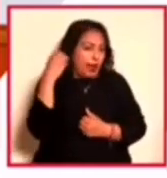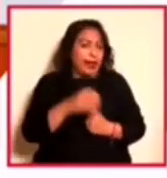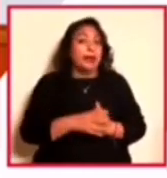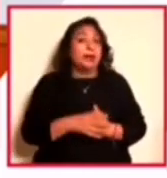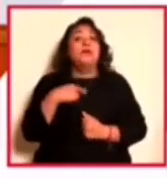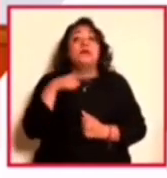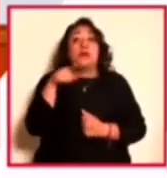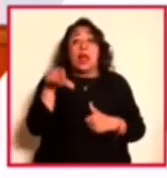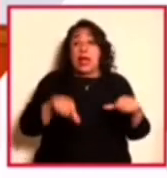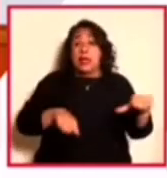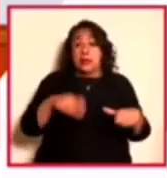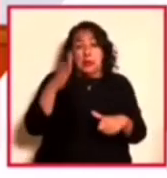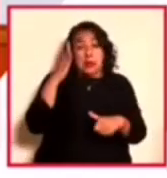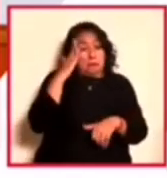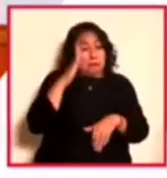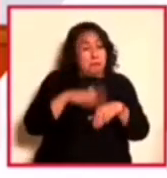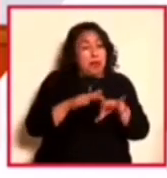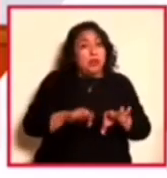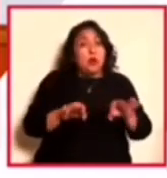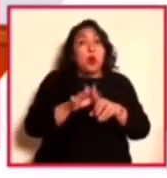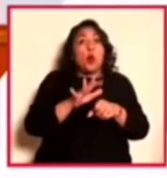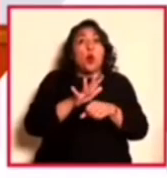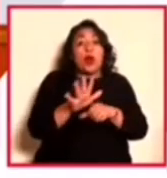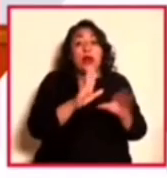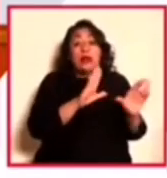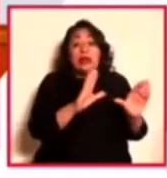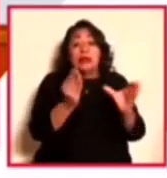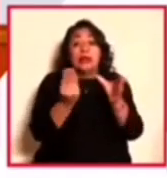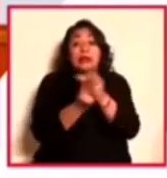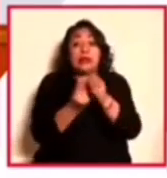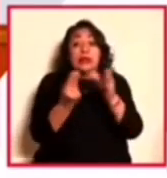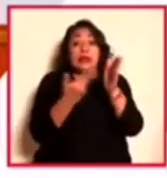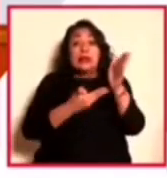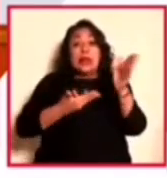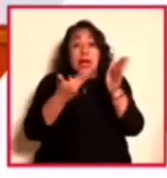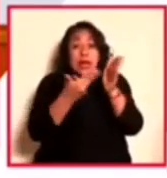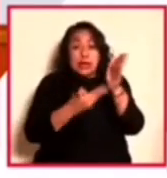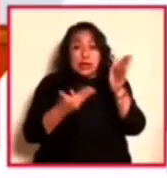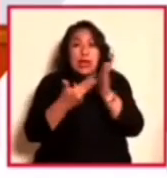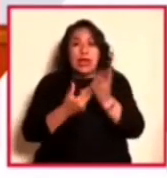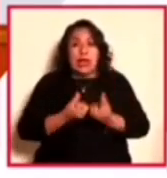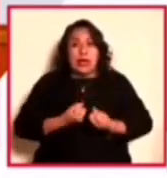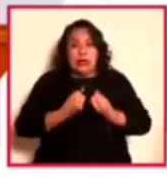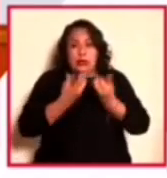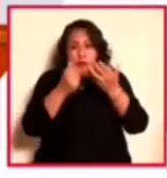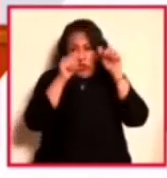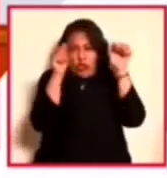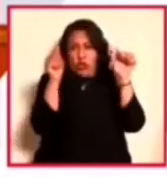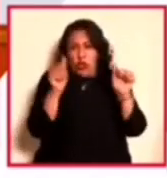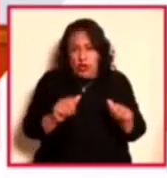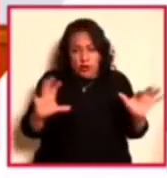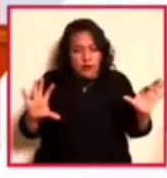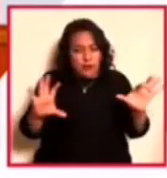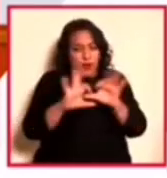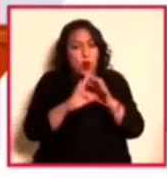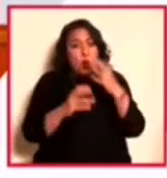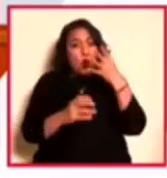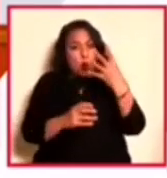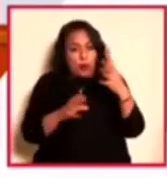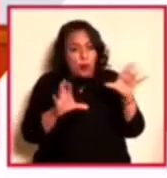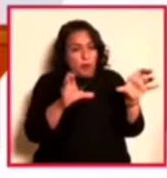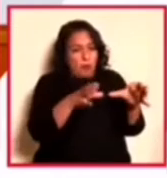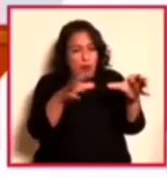que su actividad principal sea la de impartir talleres de expresión artística vinculada a cuatro disciplinas